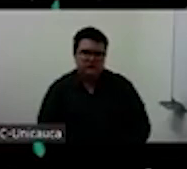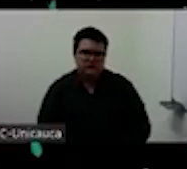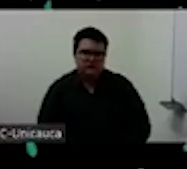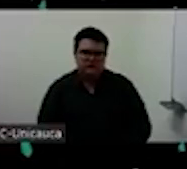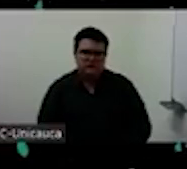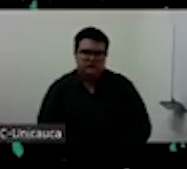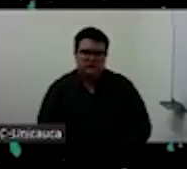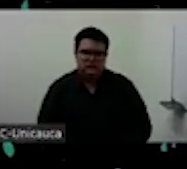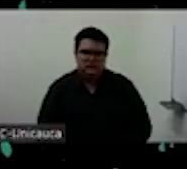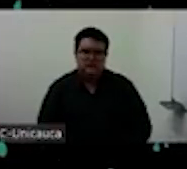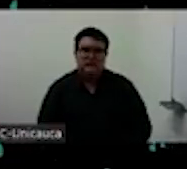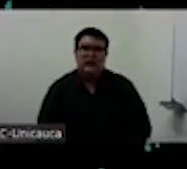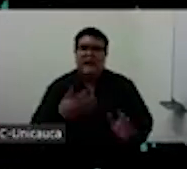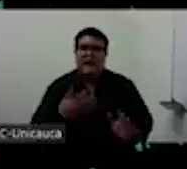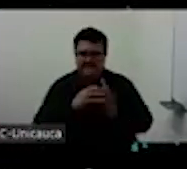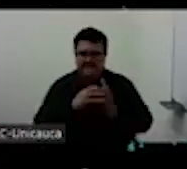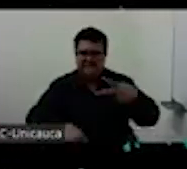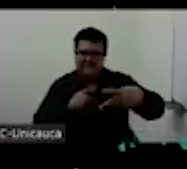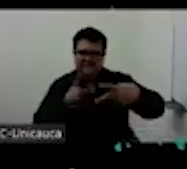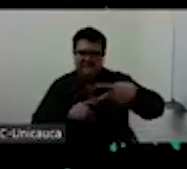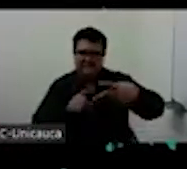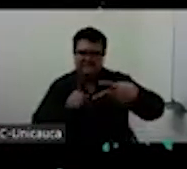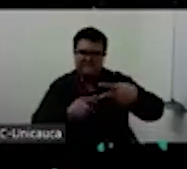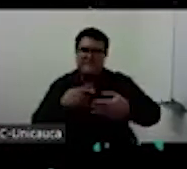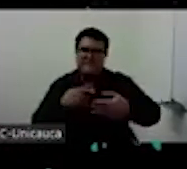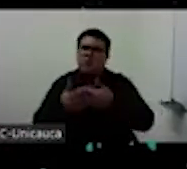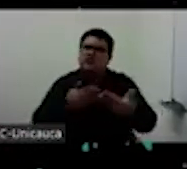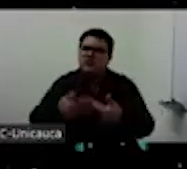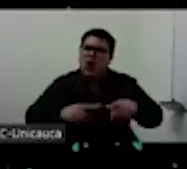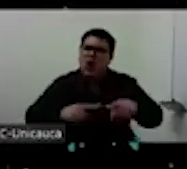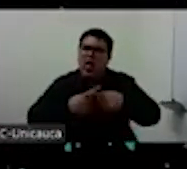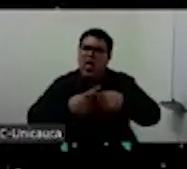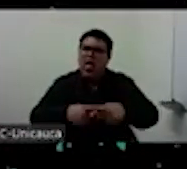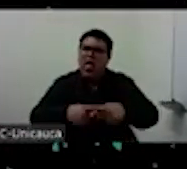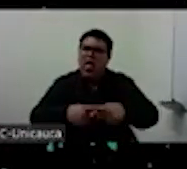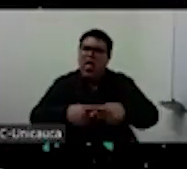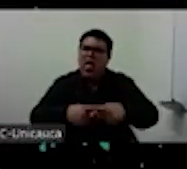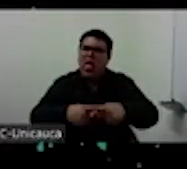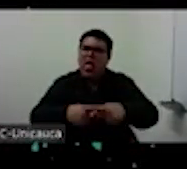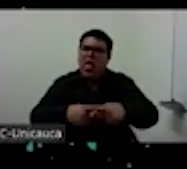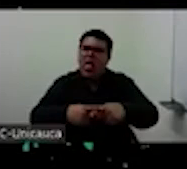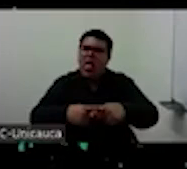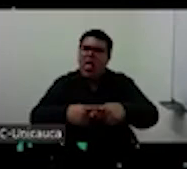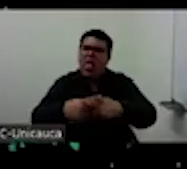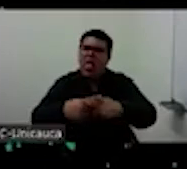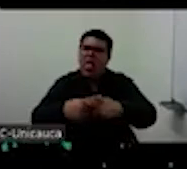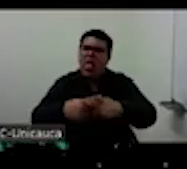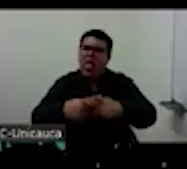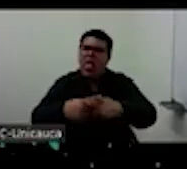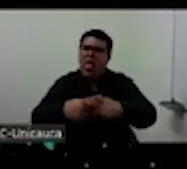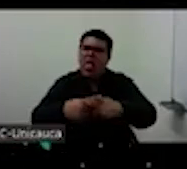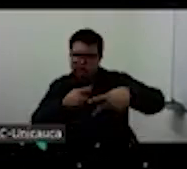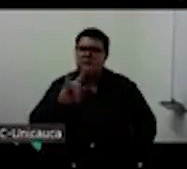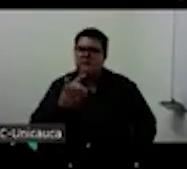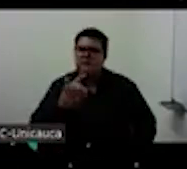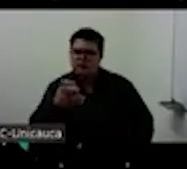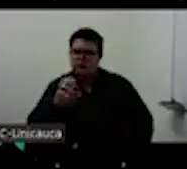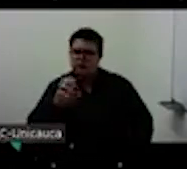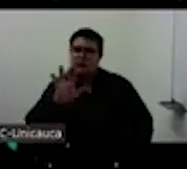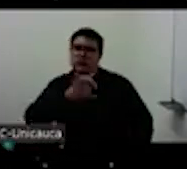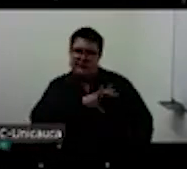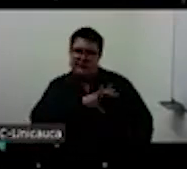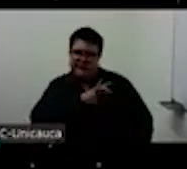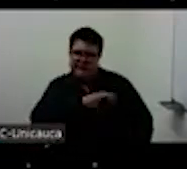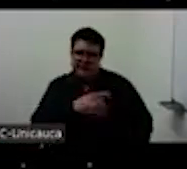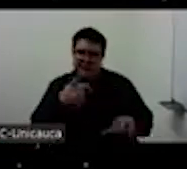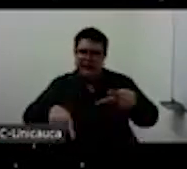En segundo lugar, el proceso histórico del tejido se abordará desde el caso de la comunidad mapuche en Chile